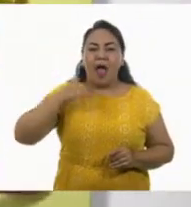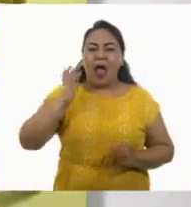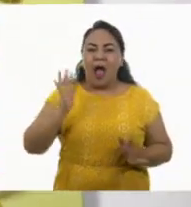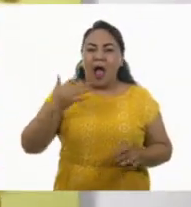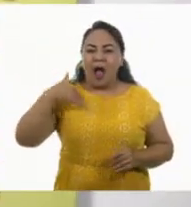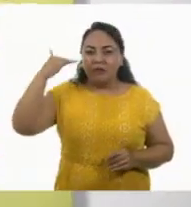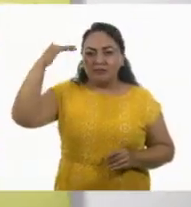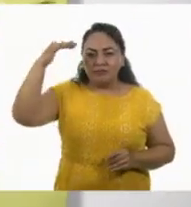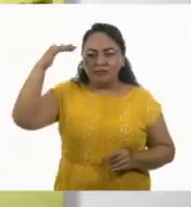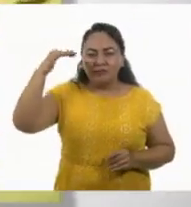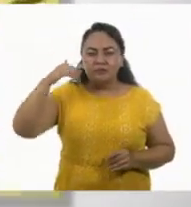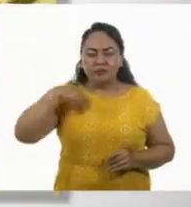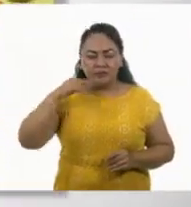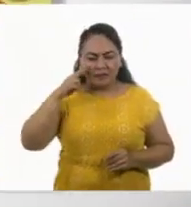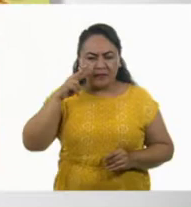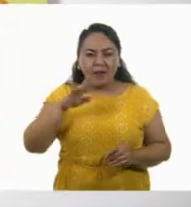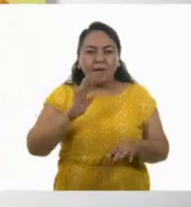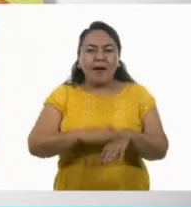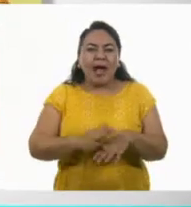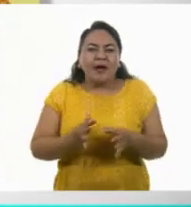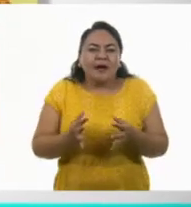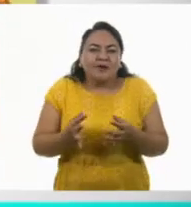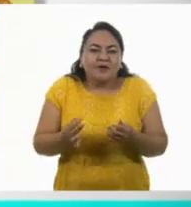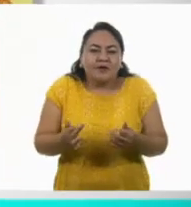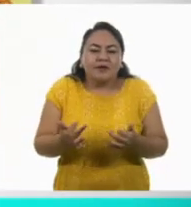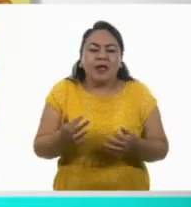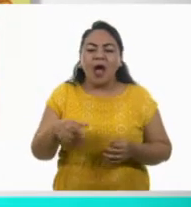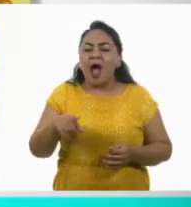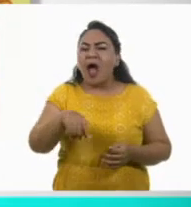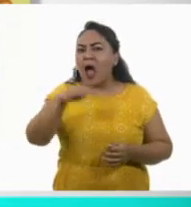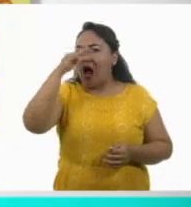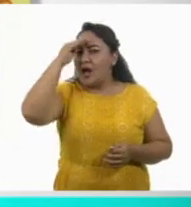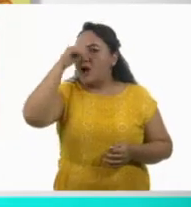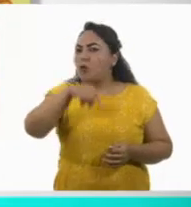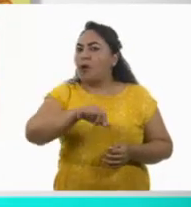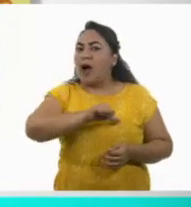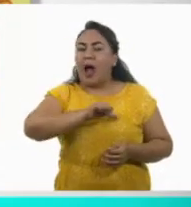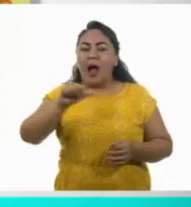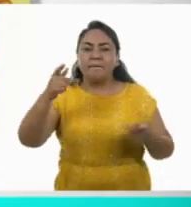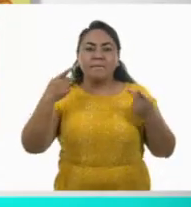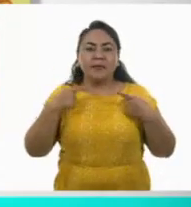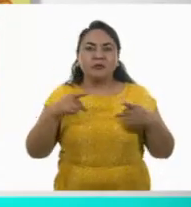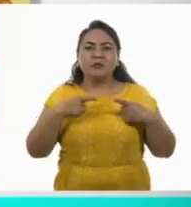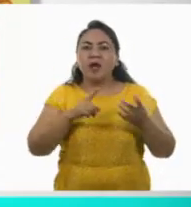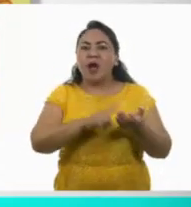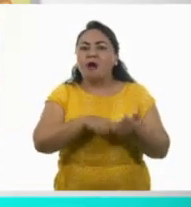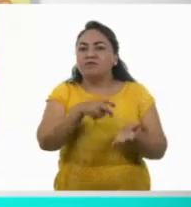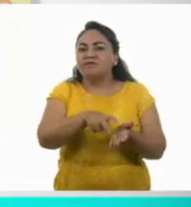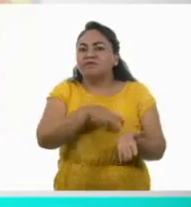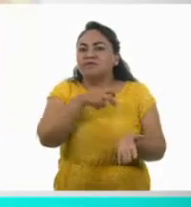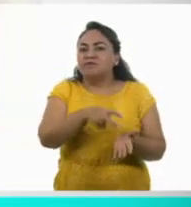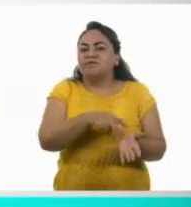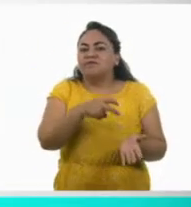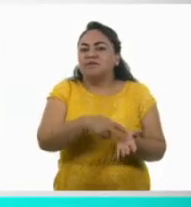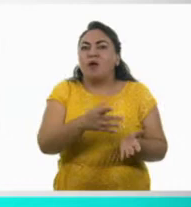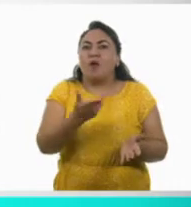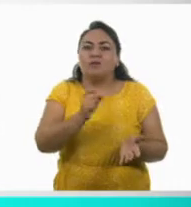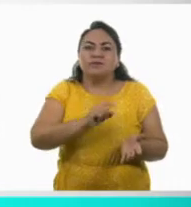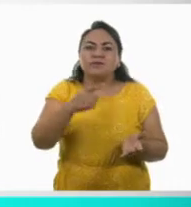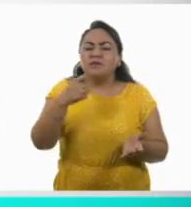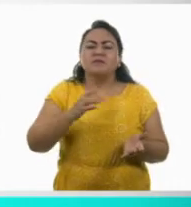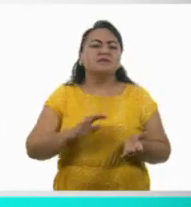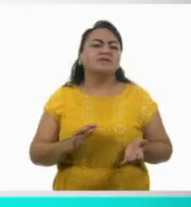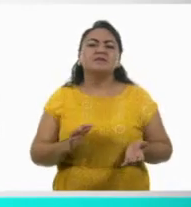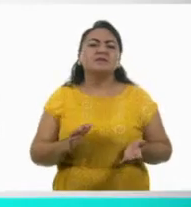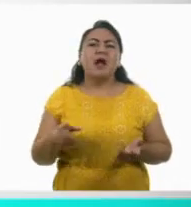como algo muy sofisticado, como esto solamente es para gente que le han enseñado, pensé, nos